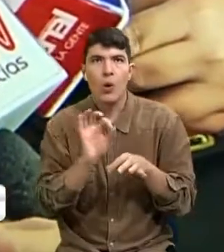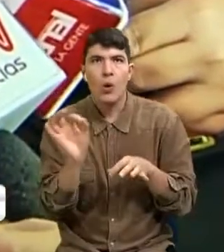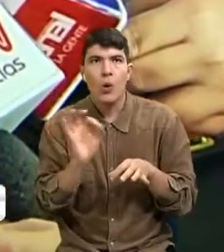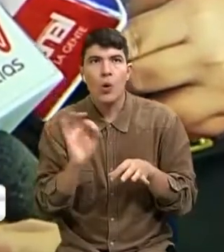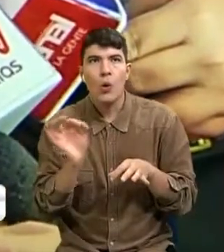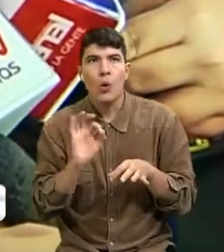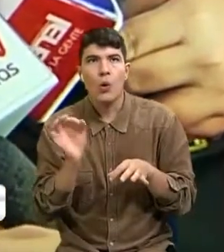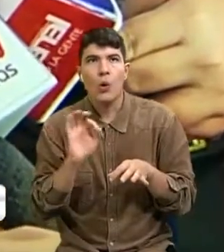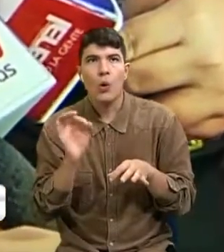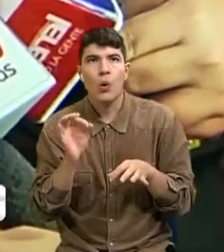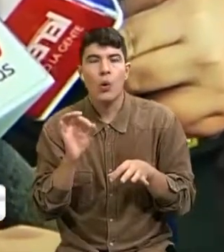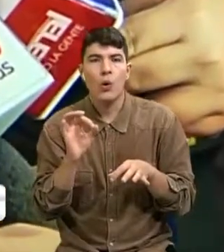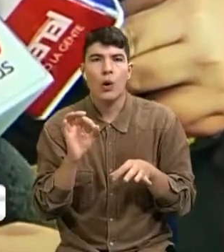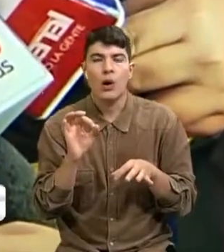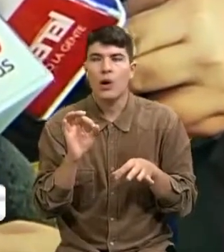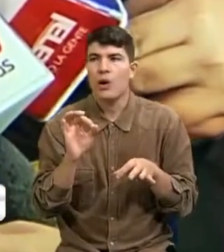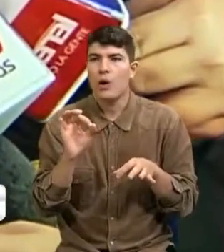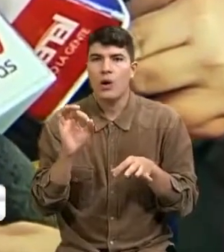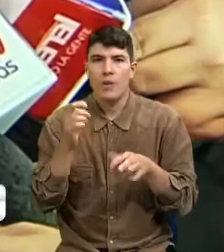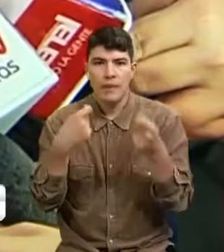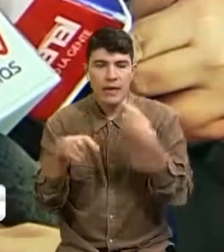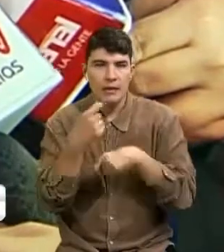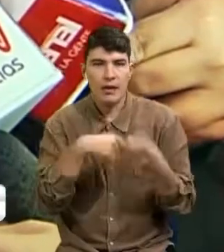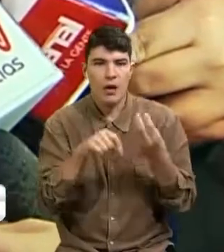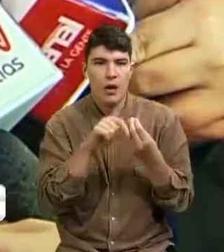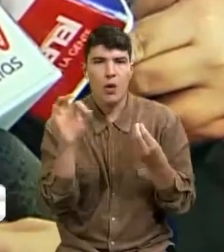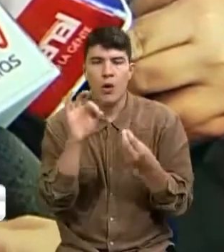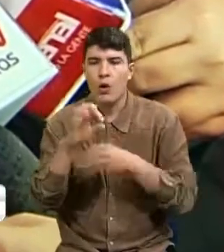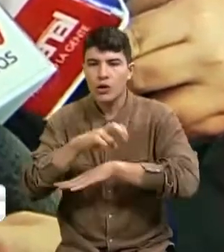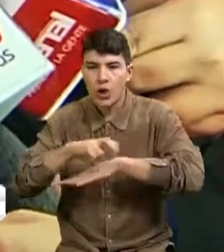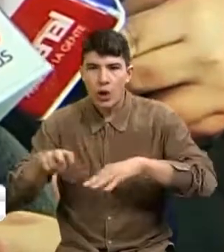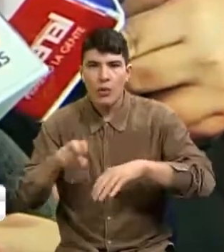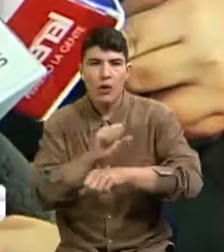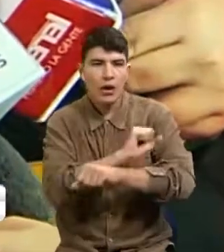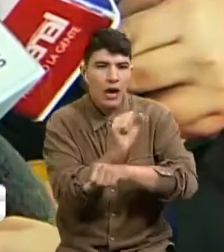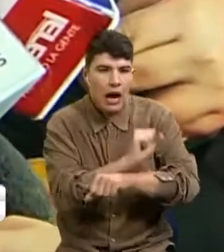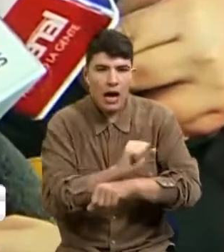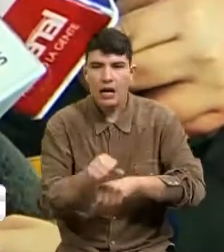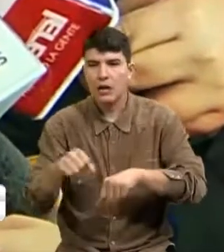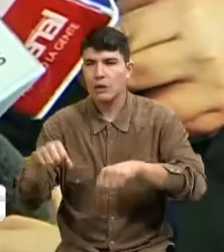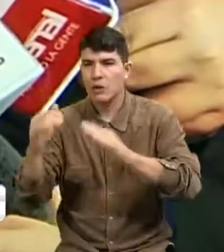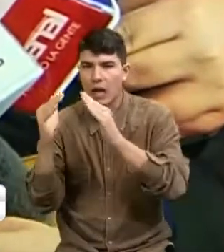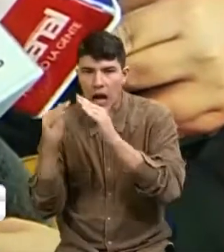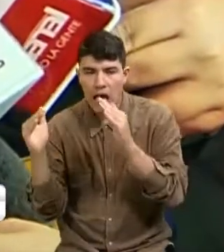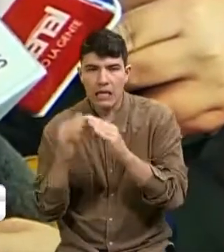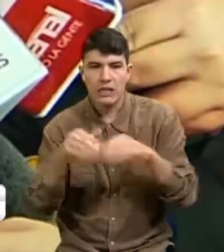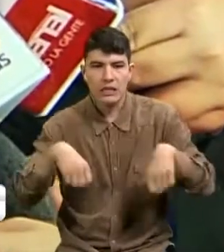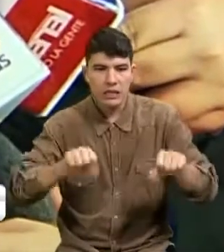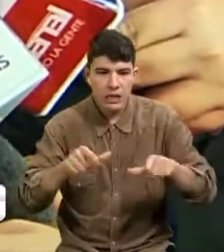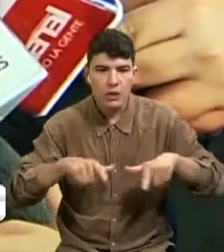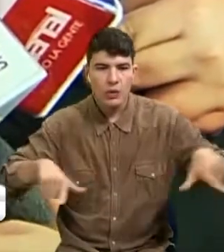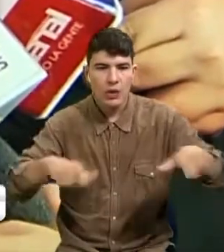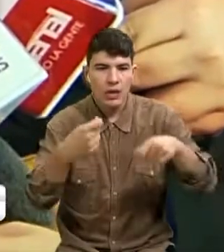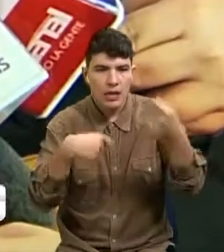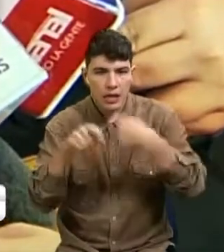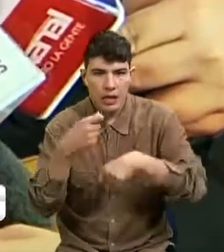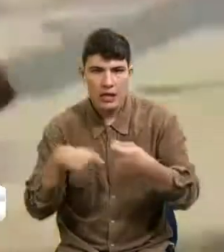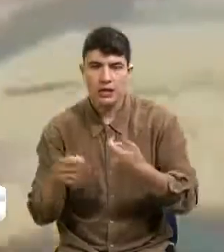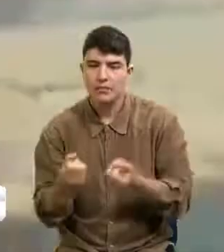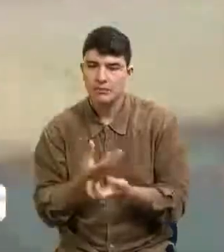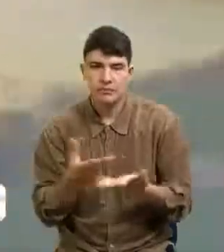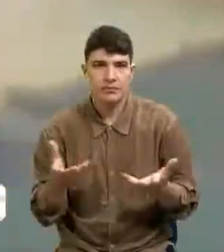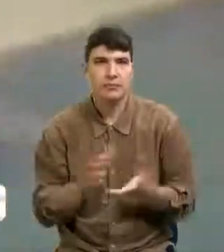cuentas narcotráfico y los hurtos a personas a vehículos a residencia a establecimientos comerciales a motocicletas